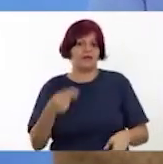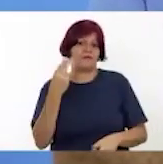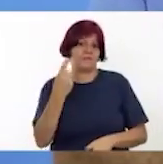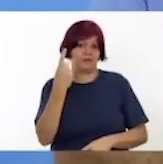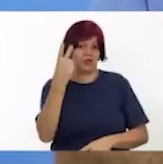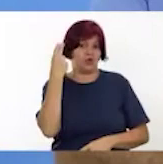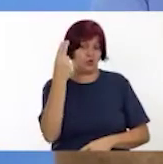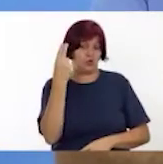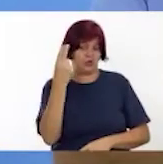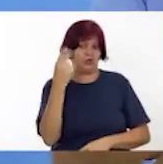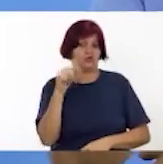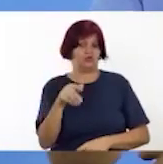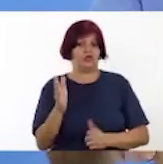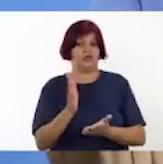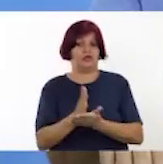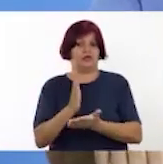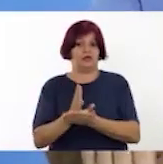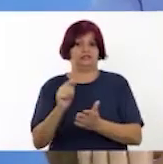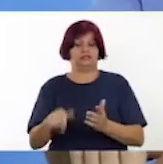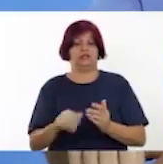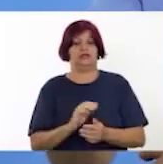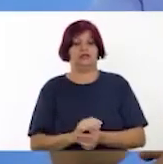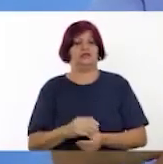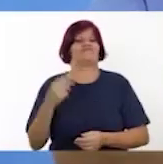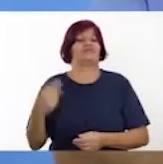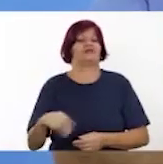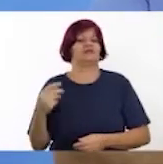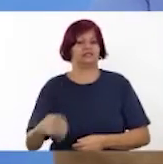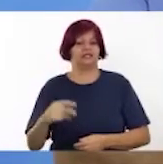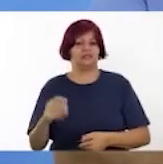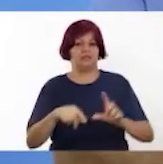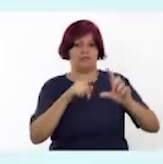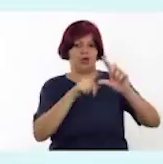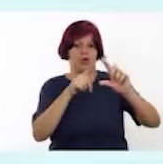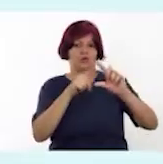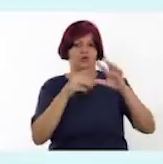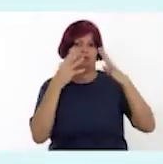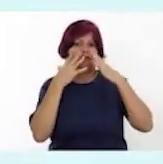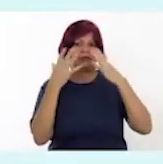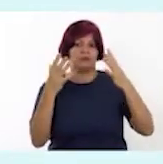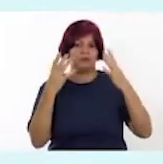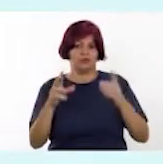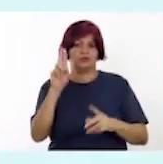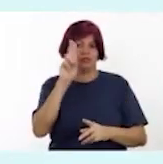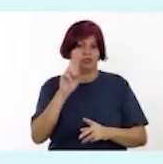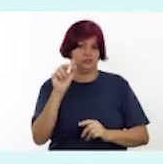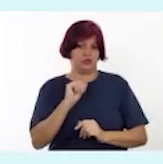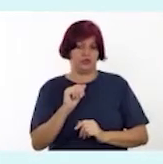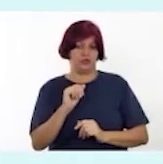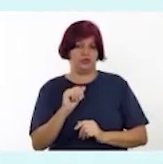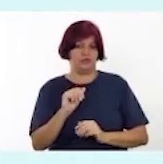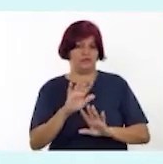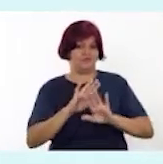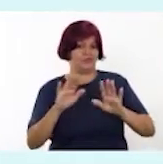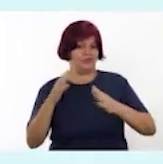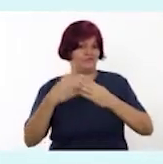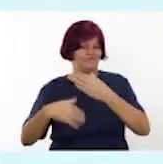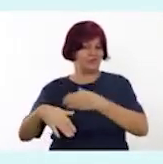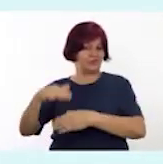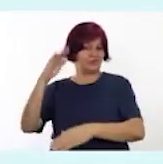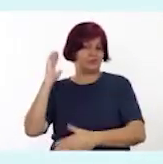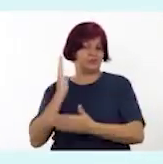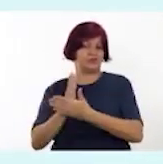este semestre. Para ello vamos a estar sistematizando los contenidos fundamentales de la unidad, cuestión que ya hicimos